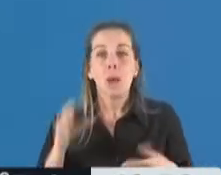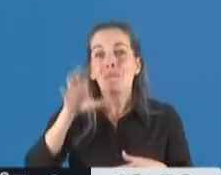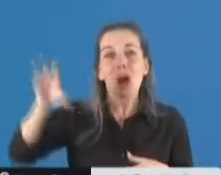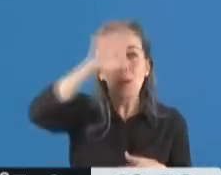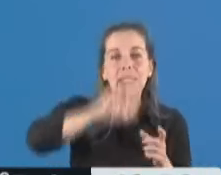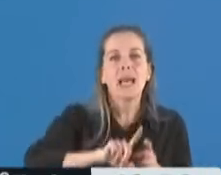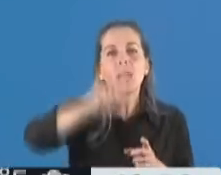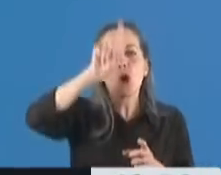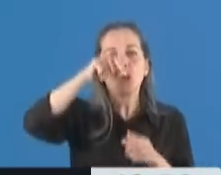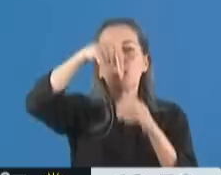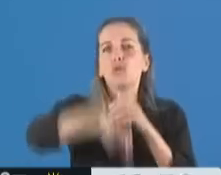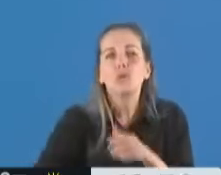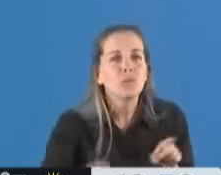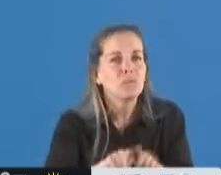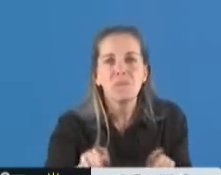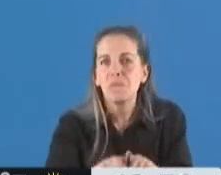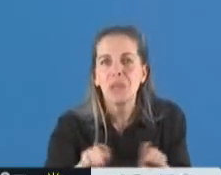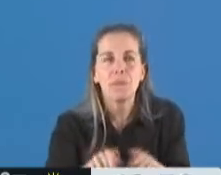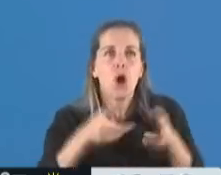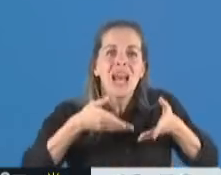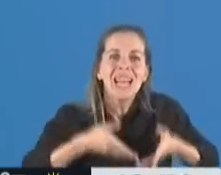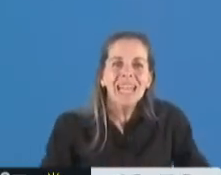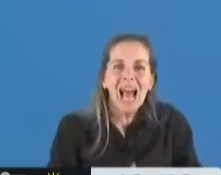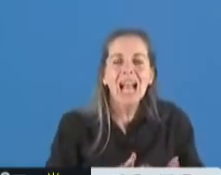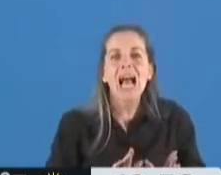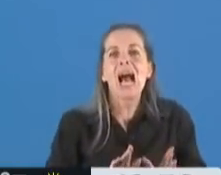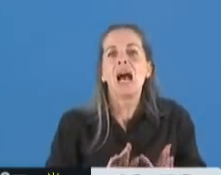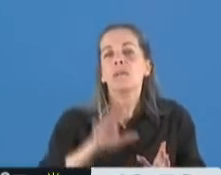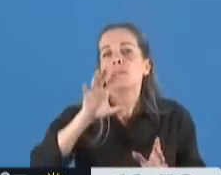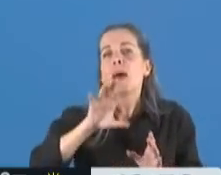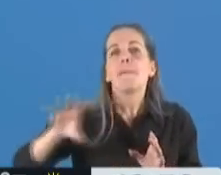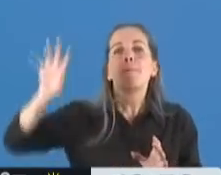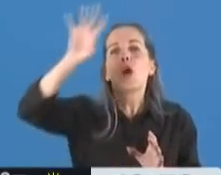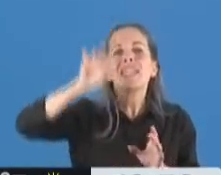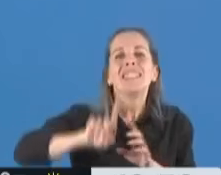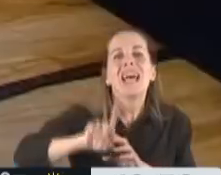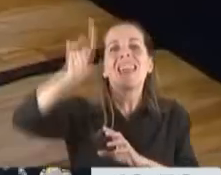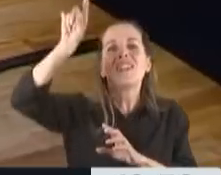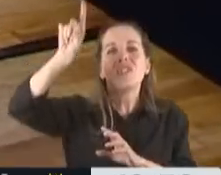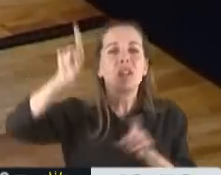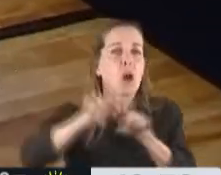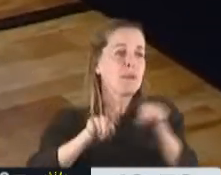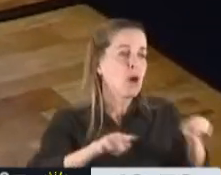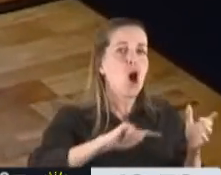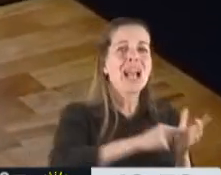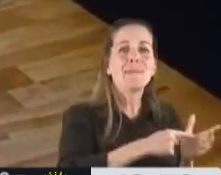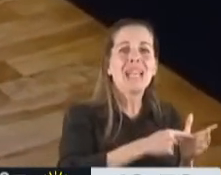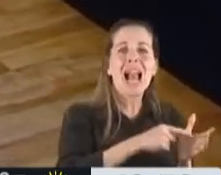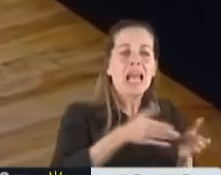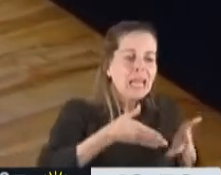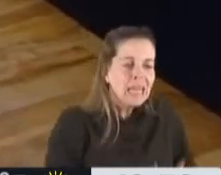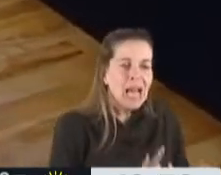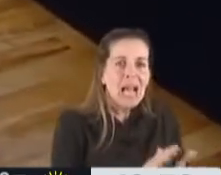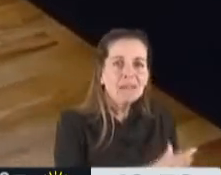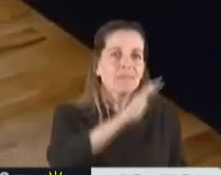posibilidades de desarrollarse que el que nazca en la ciudad de Buenos Aires, porque no es justo un país donde